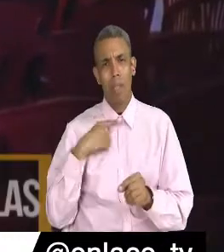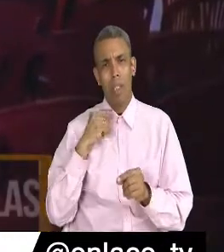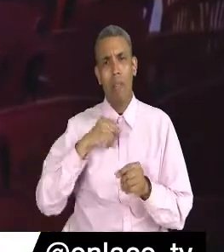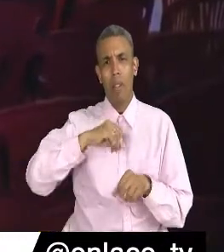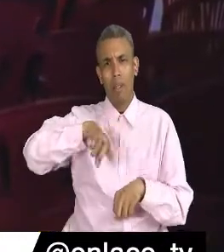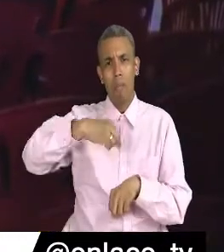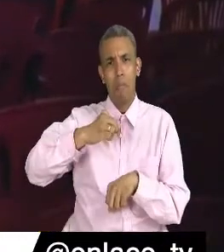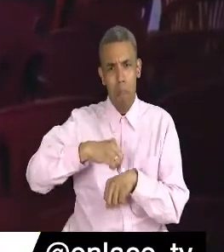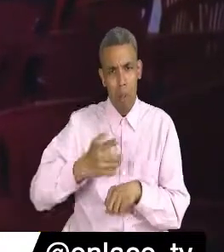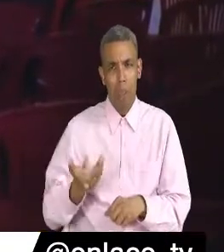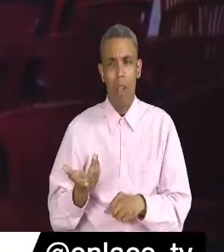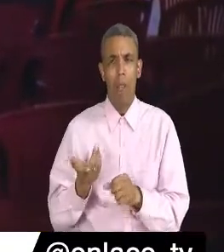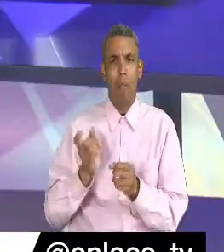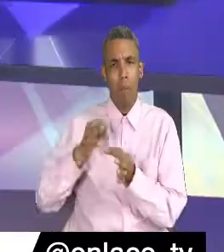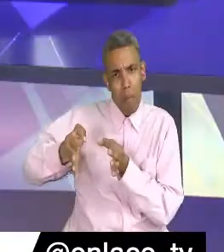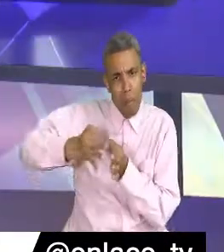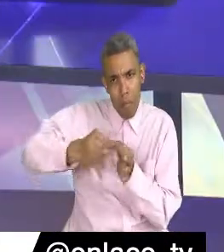con aceptación del público.